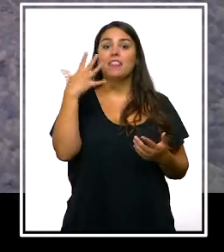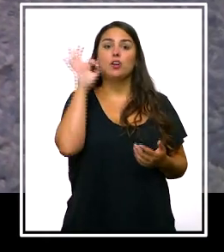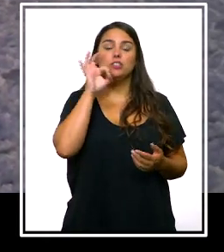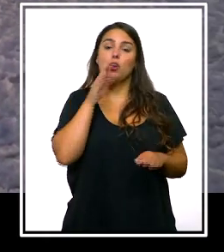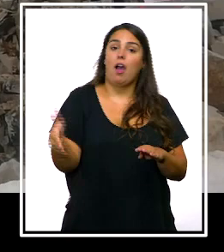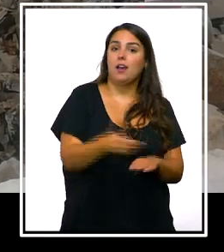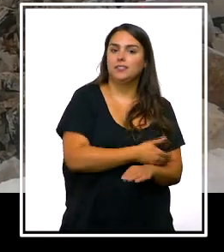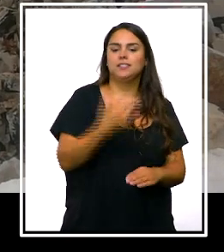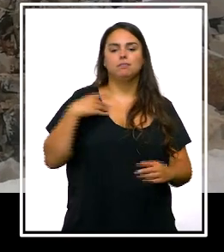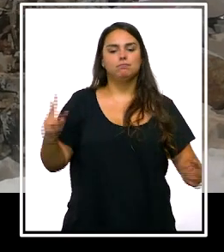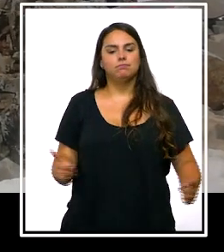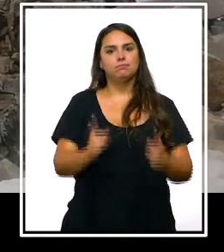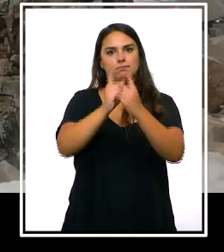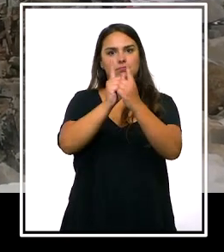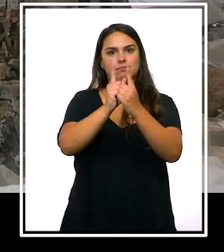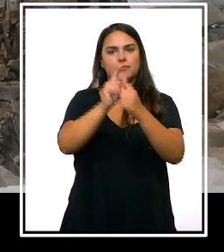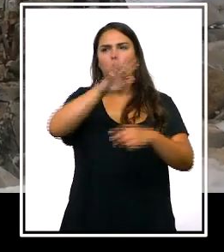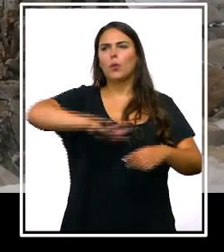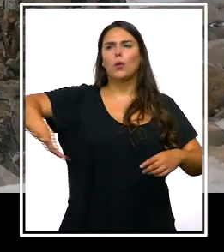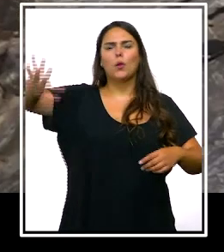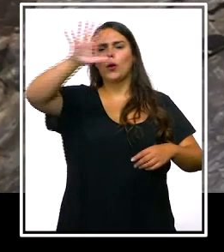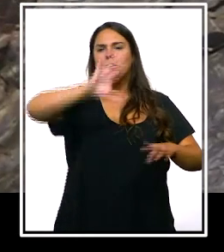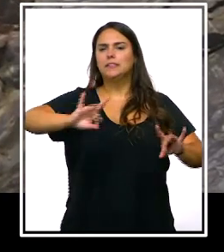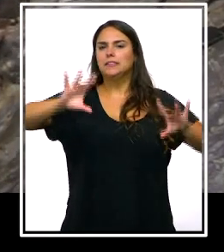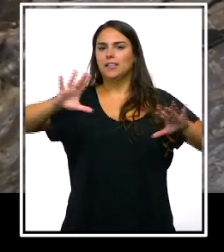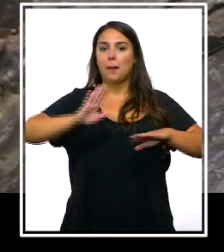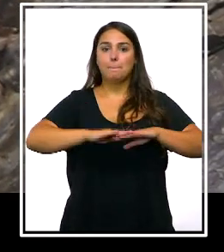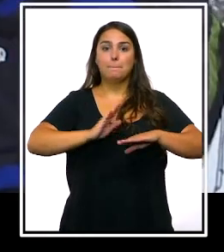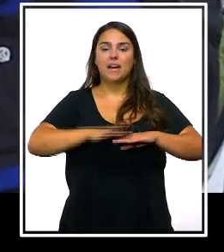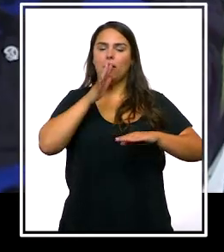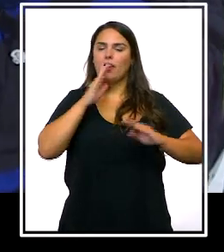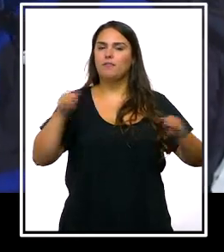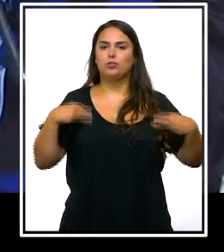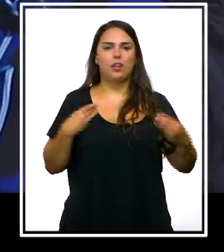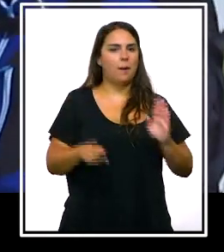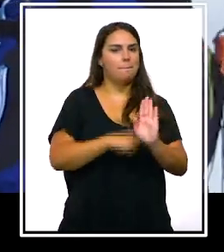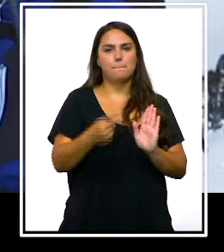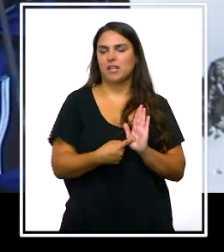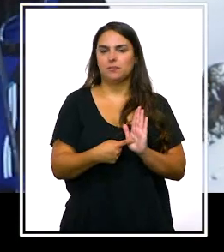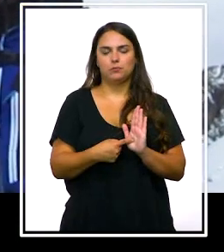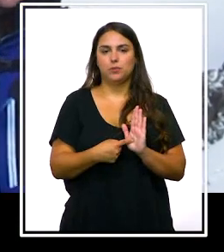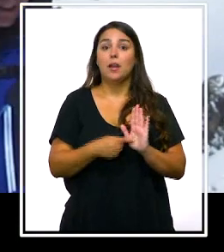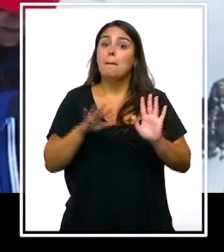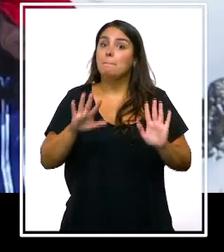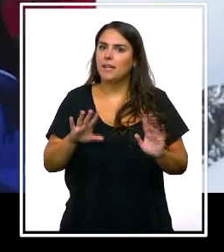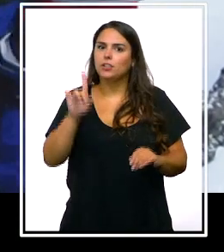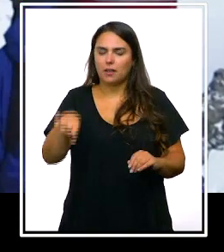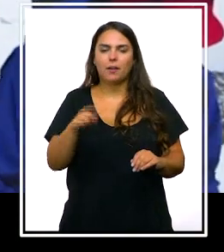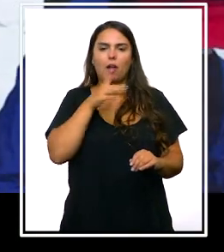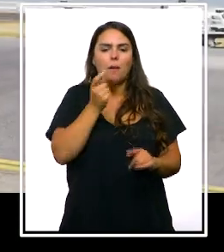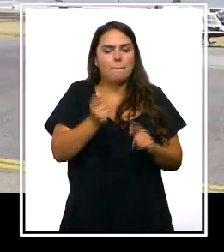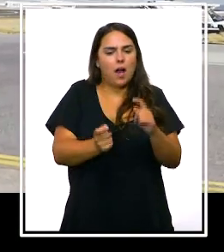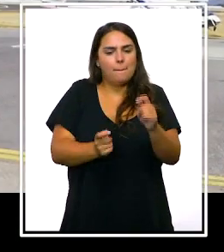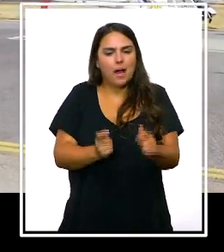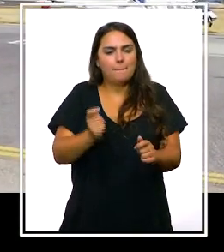5 siglos antes, se ha enfrentado a una geografía hostil para tocar el cielo con sus manos. Y no contento con ello, ha ido